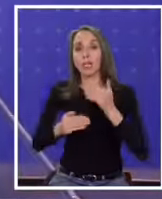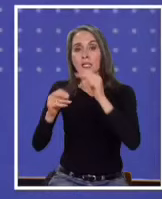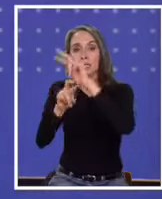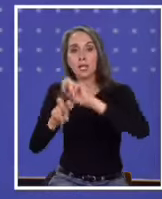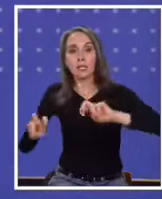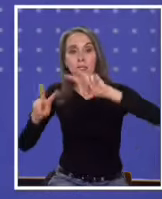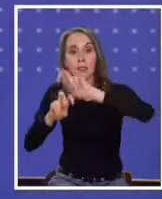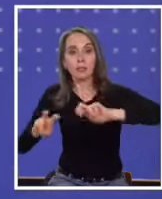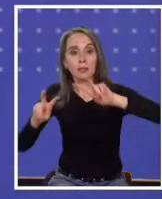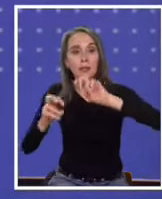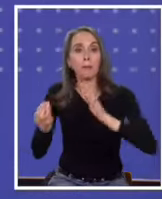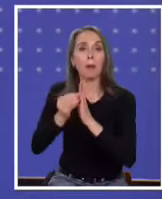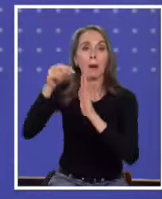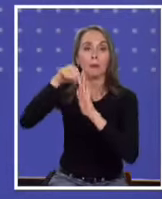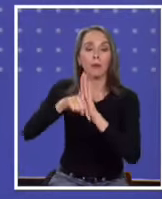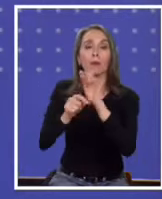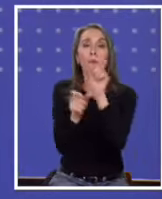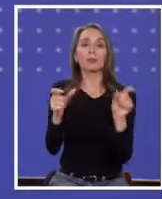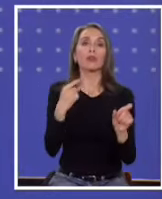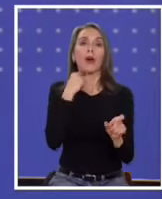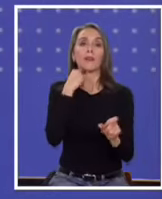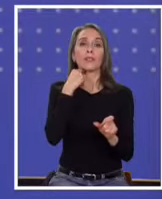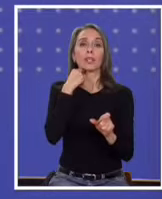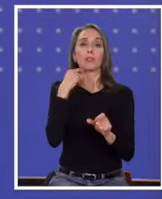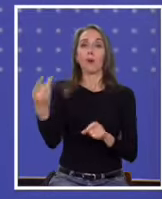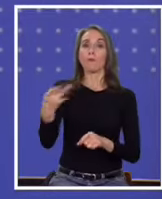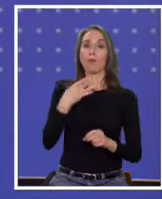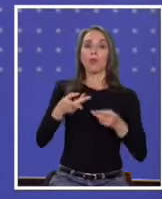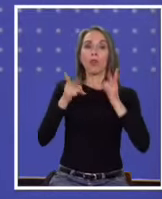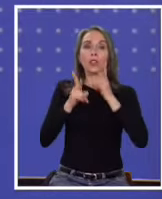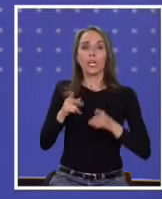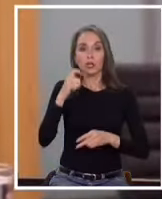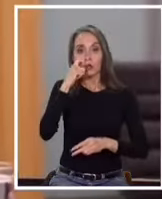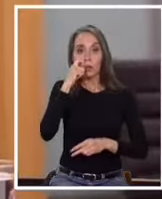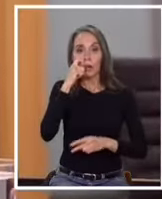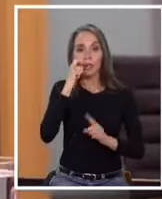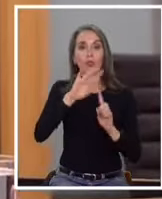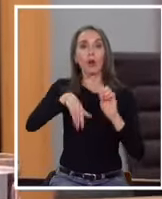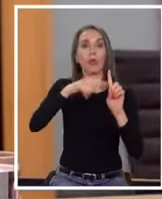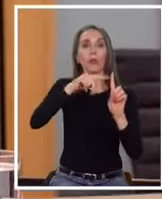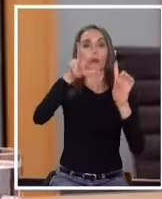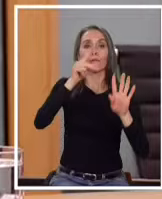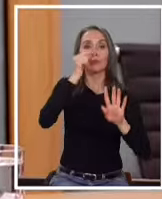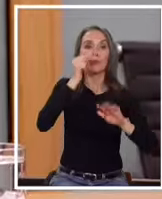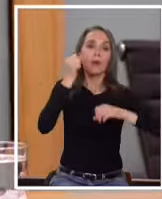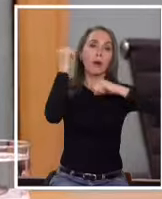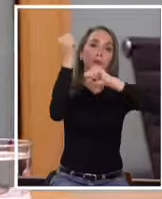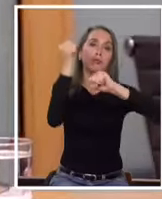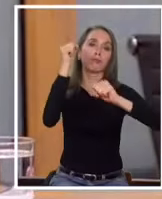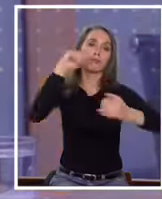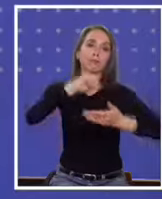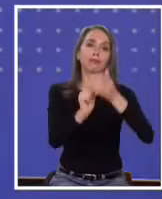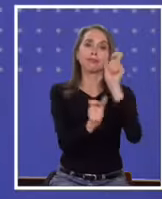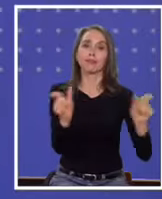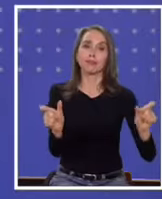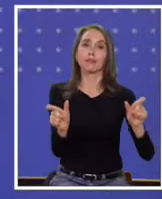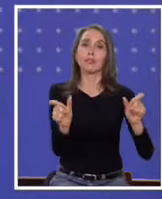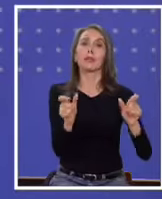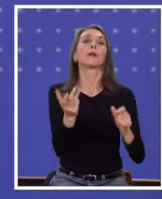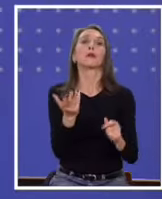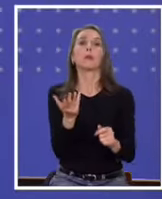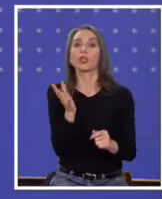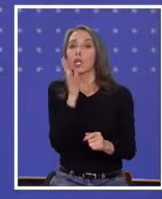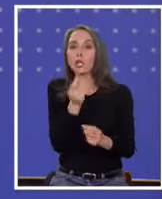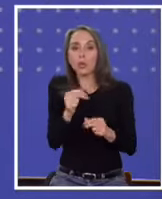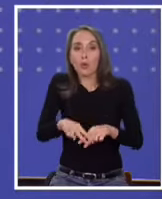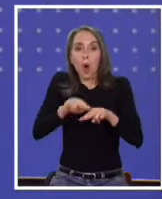corresponden a quienes hayan sido afectados en sus derechos humanos a raíz del estallido social y que no han podido avanzar por falta de